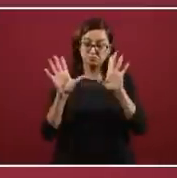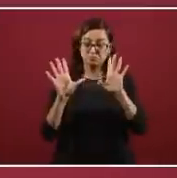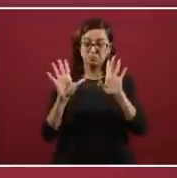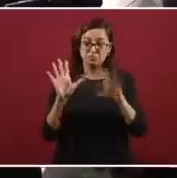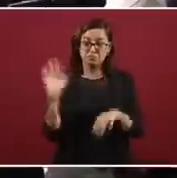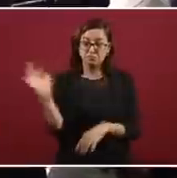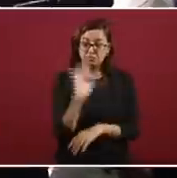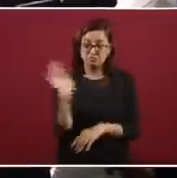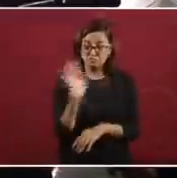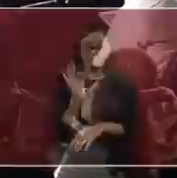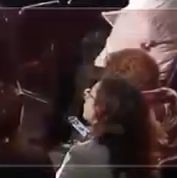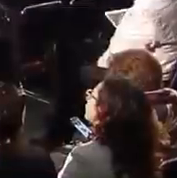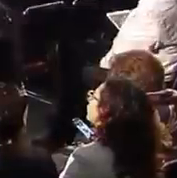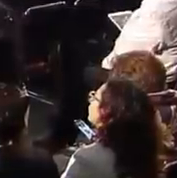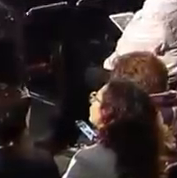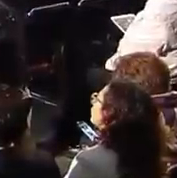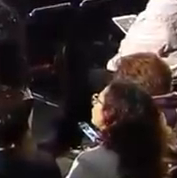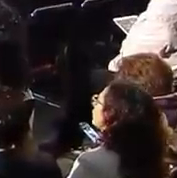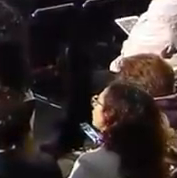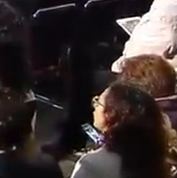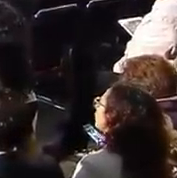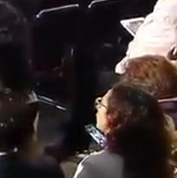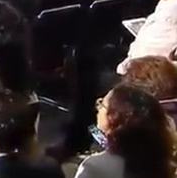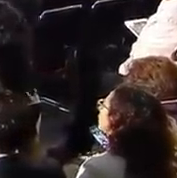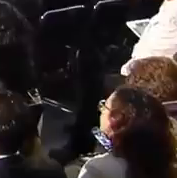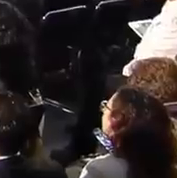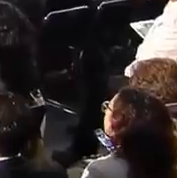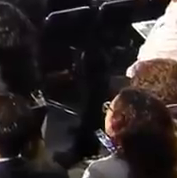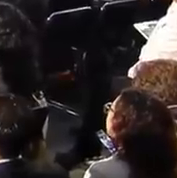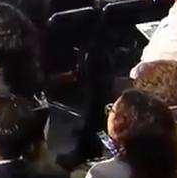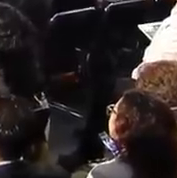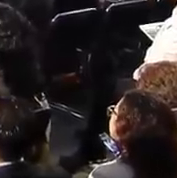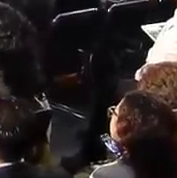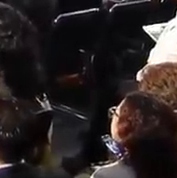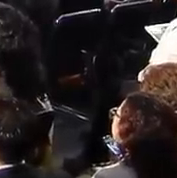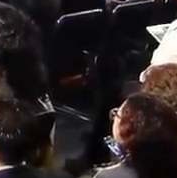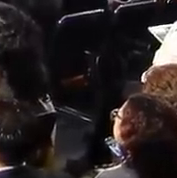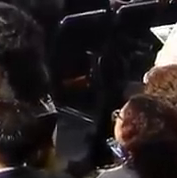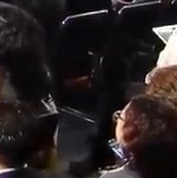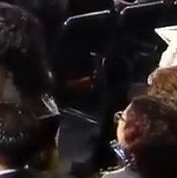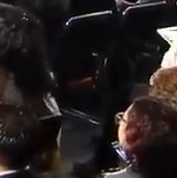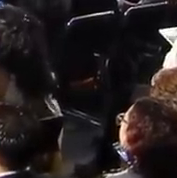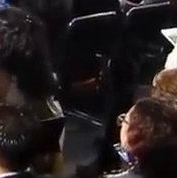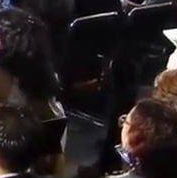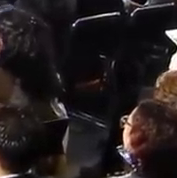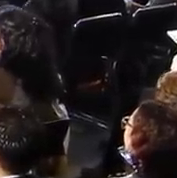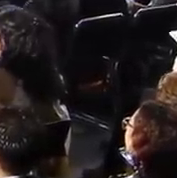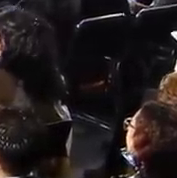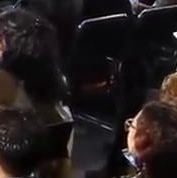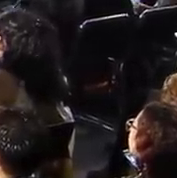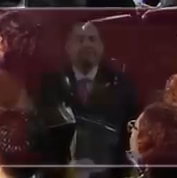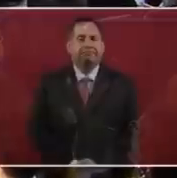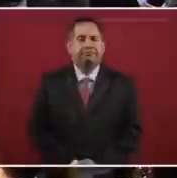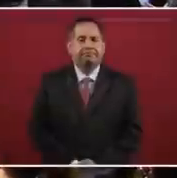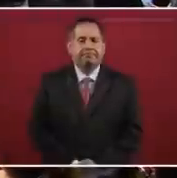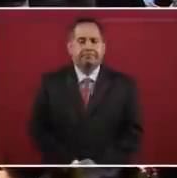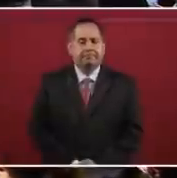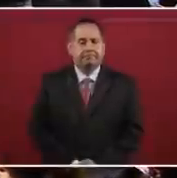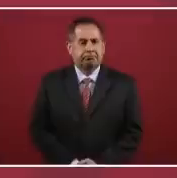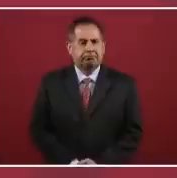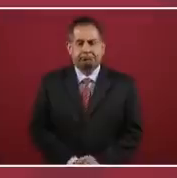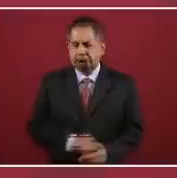distorsión, censura, pues no se permite. Ya la verdad, todo está